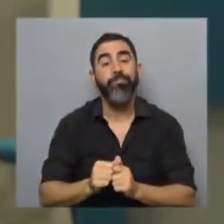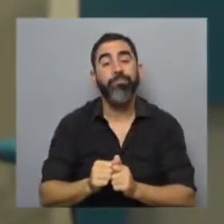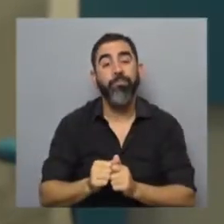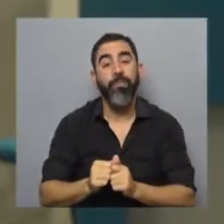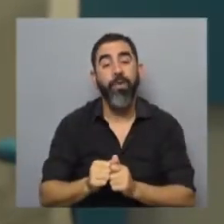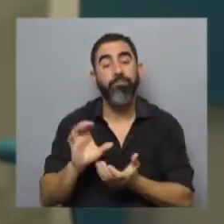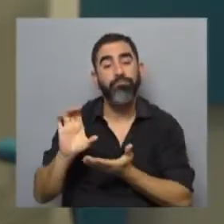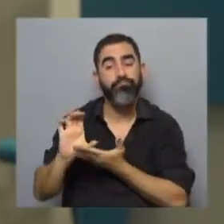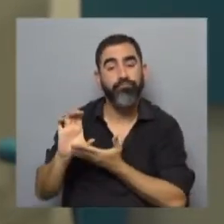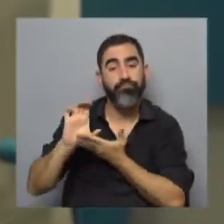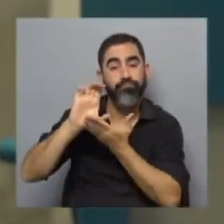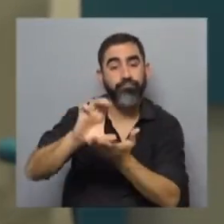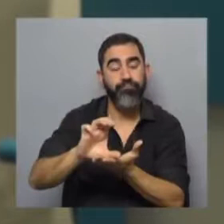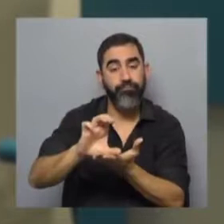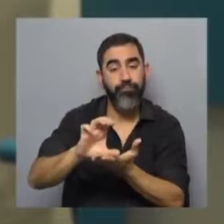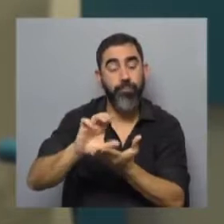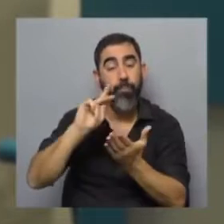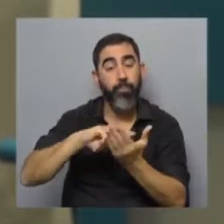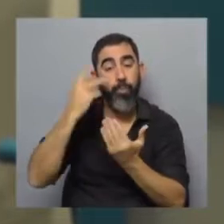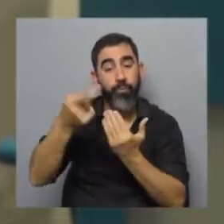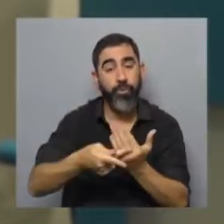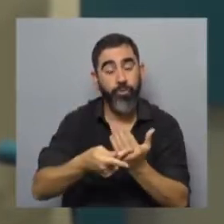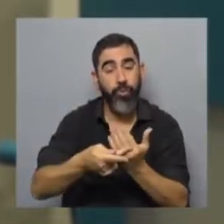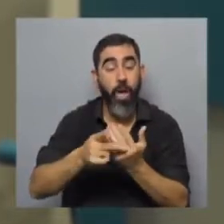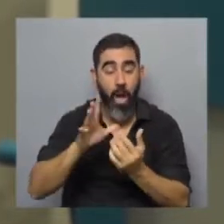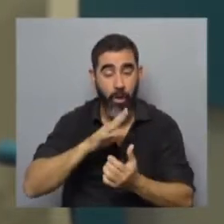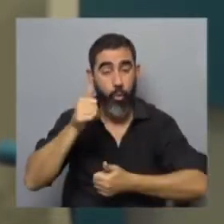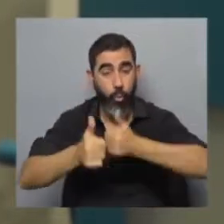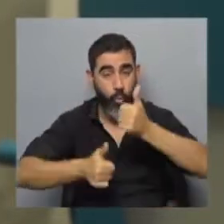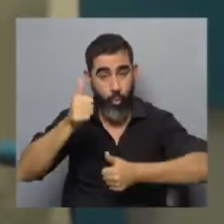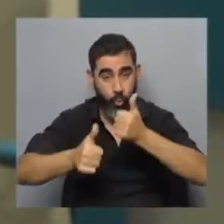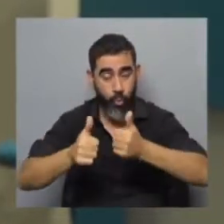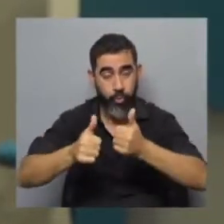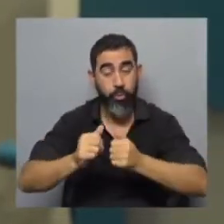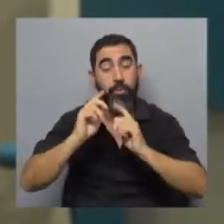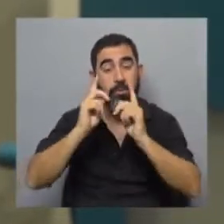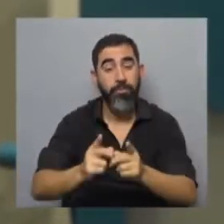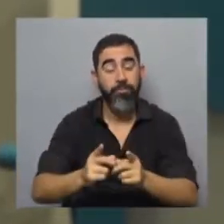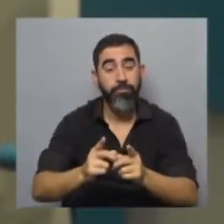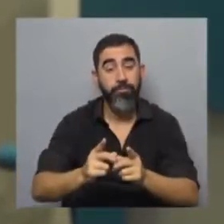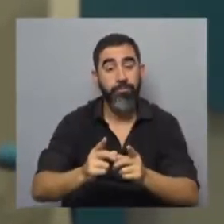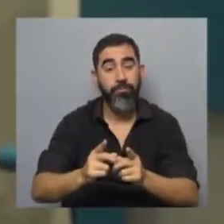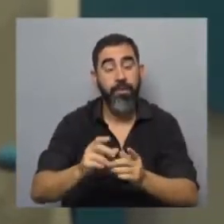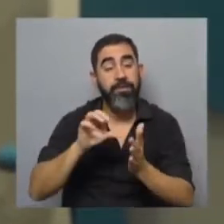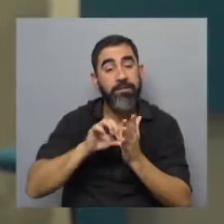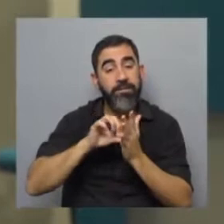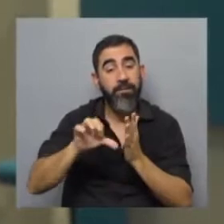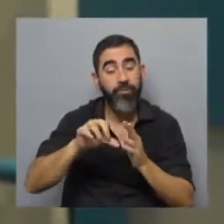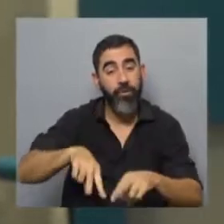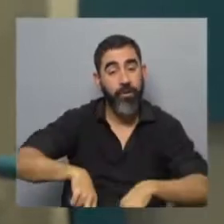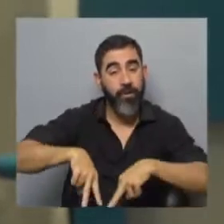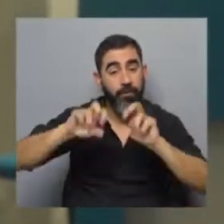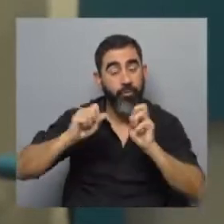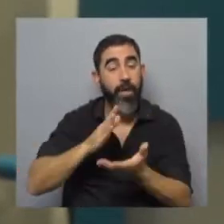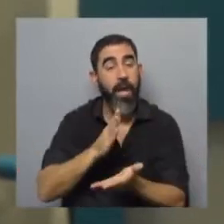fuentes de financiación de proyectos que son concursables, y con también servicios de análisis y servicios